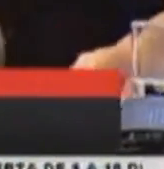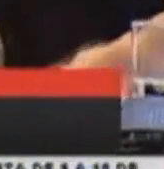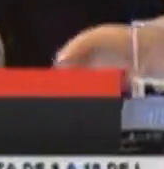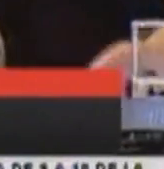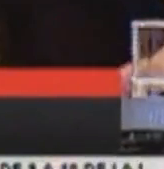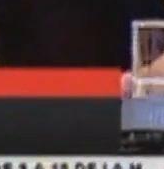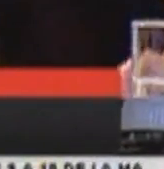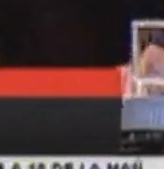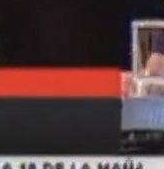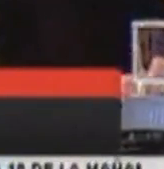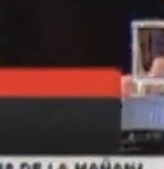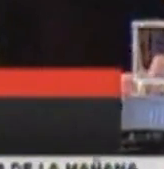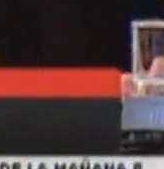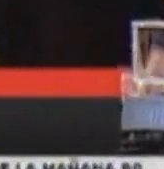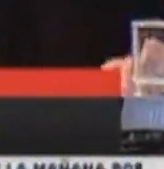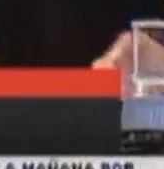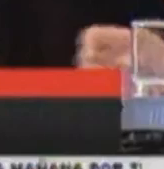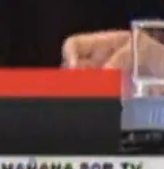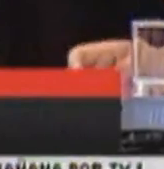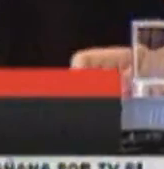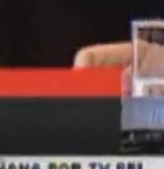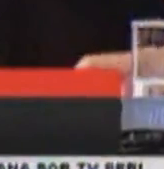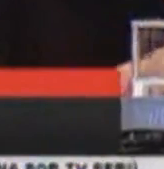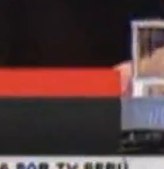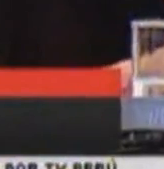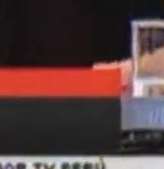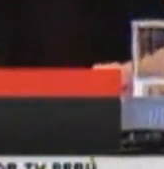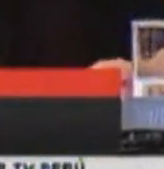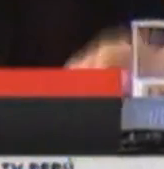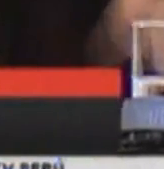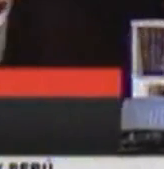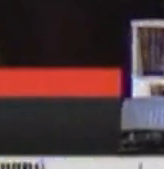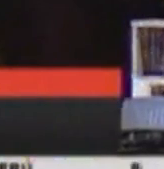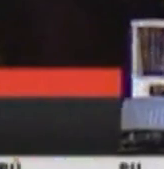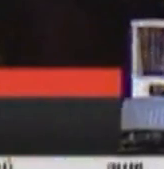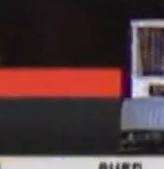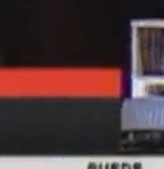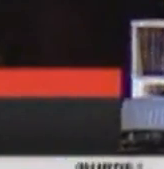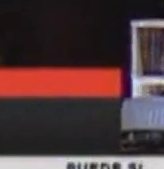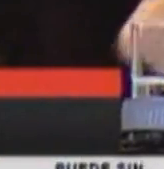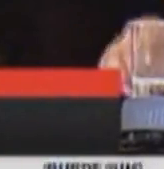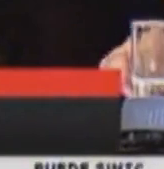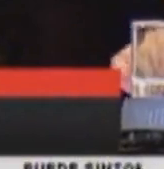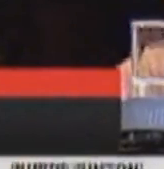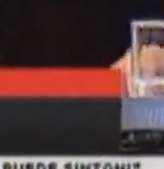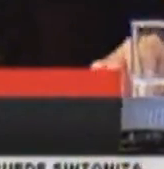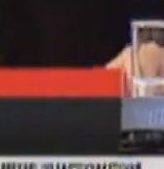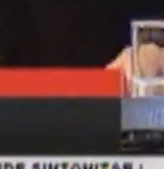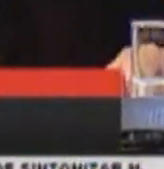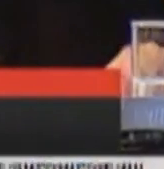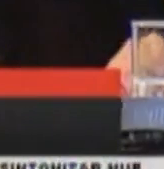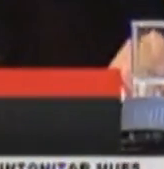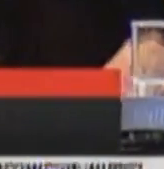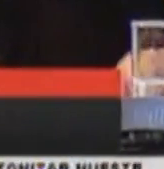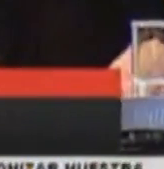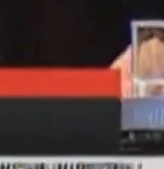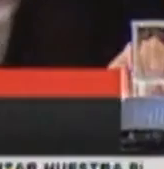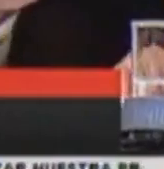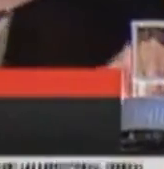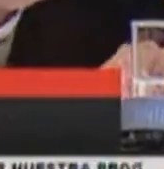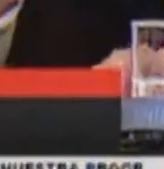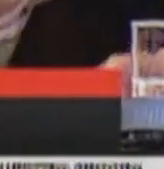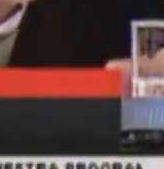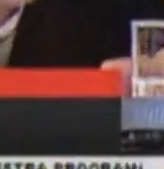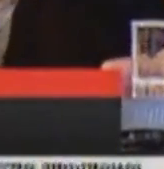cualquier administrador público, en el sistema de compras estábamos usando una tabla de Naciones Unidas en la OCE y